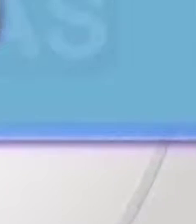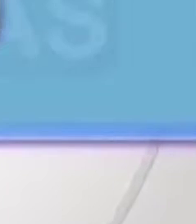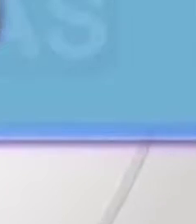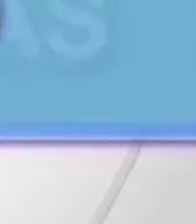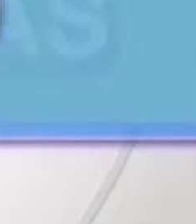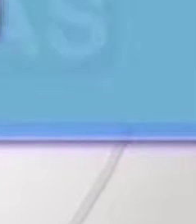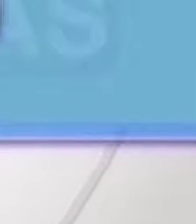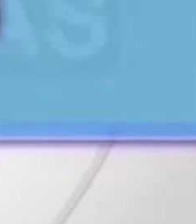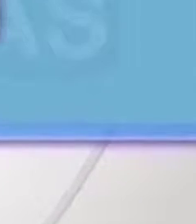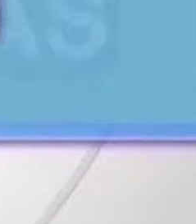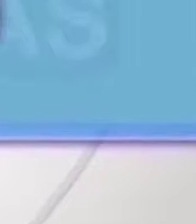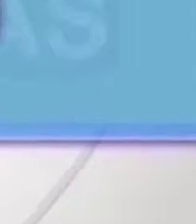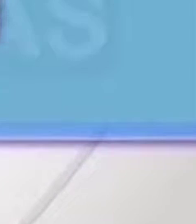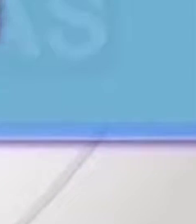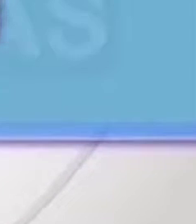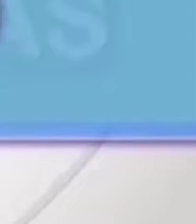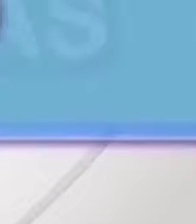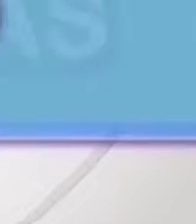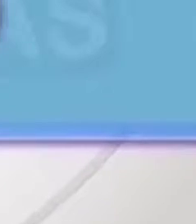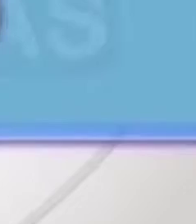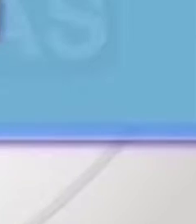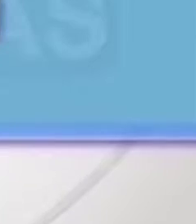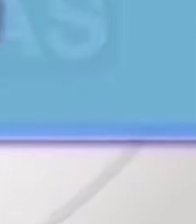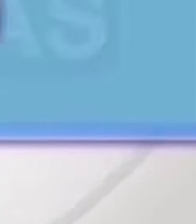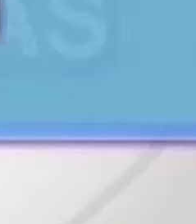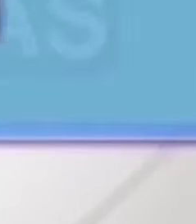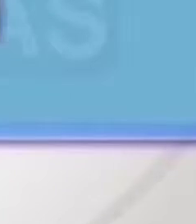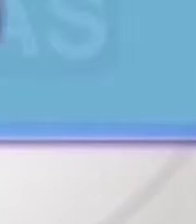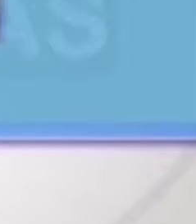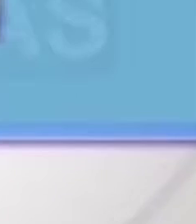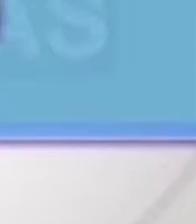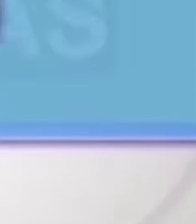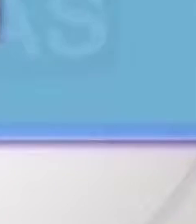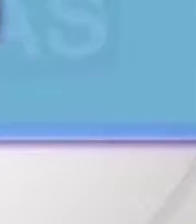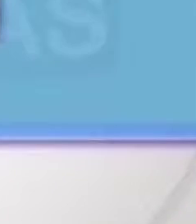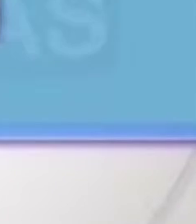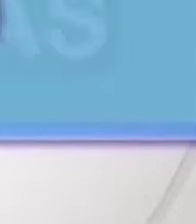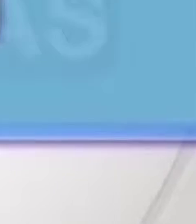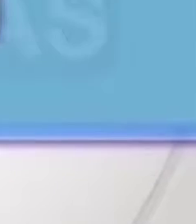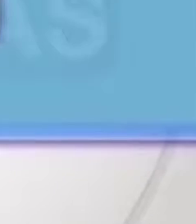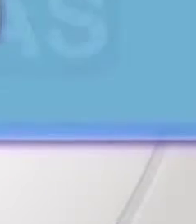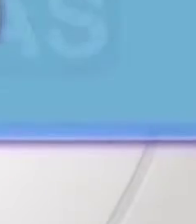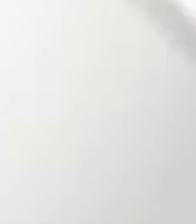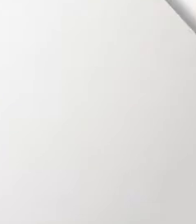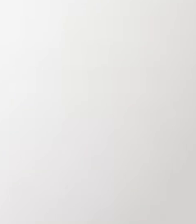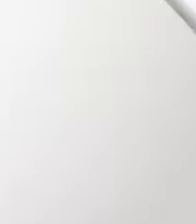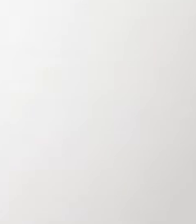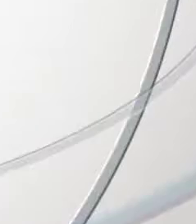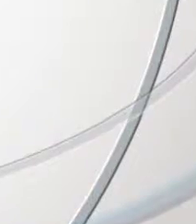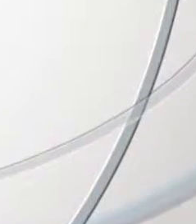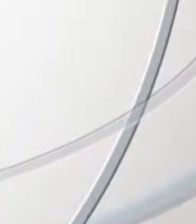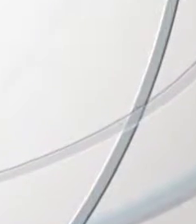asambleísta de pichincha por alianza país vicepresidenta de la comisión legislativa de educación